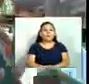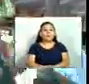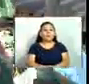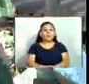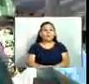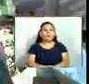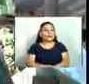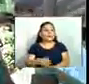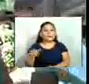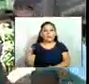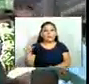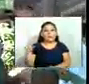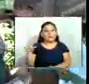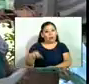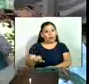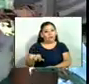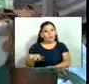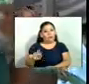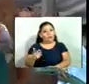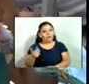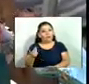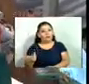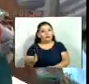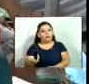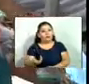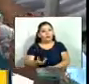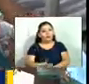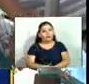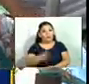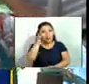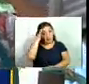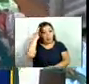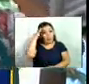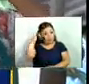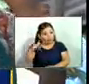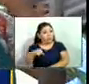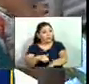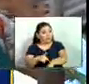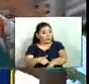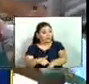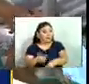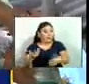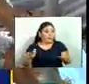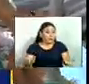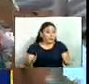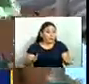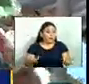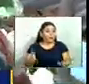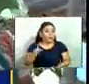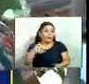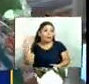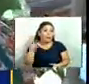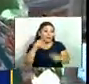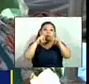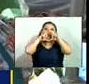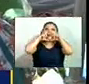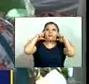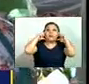Mal porque sabemos de lo que estamos pasando, ¿verdad? Tenemos que tenerla.